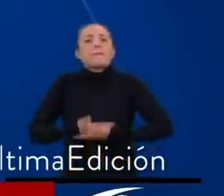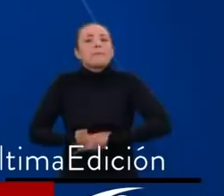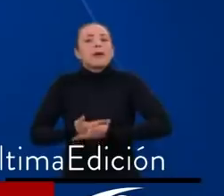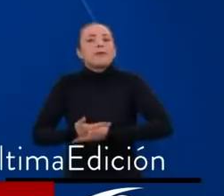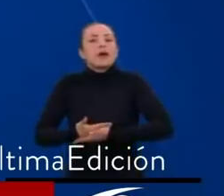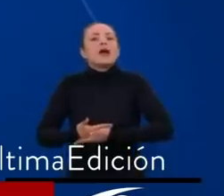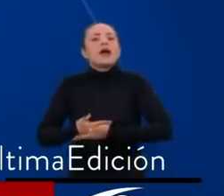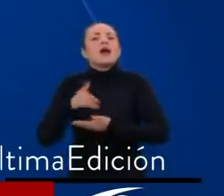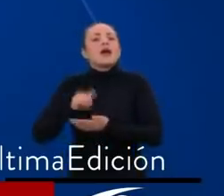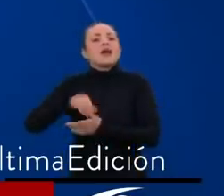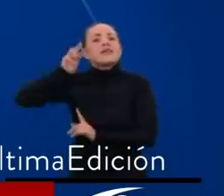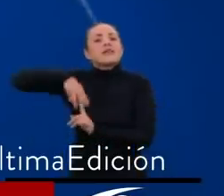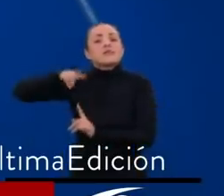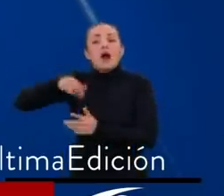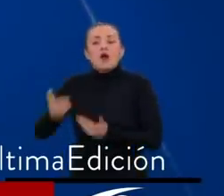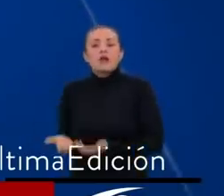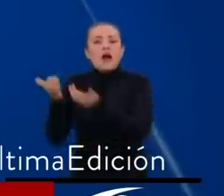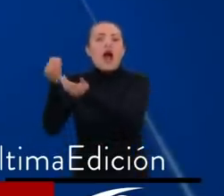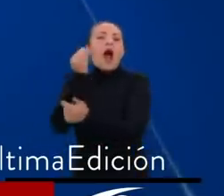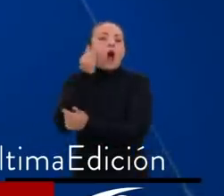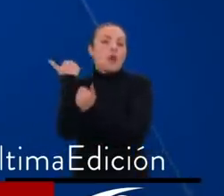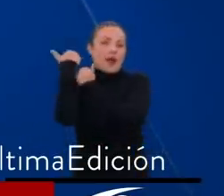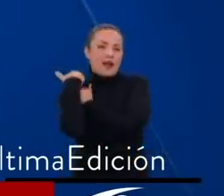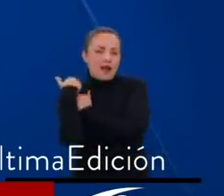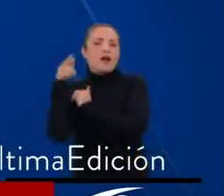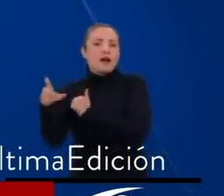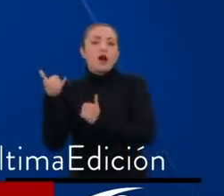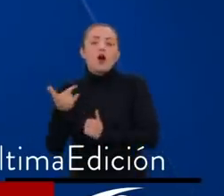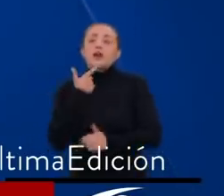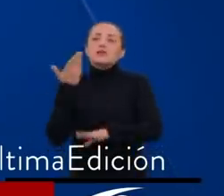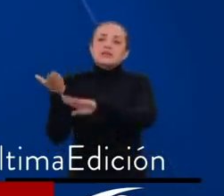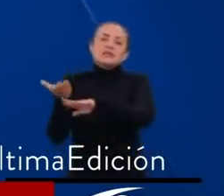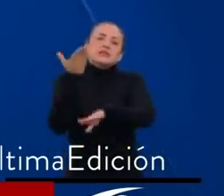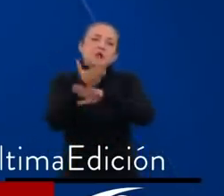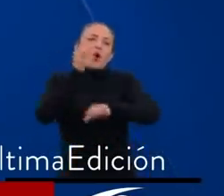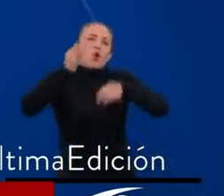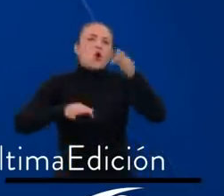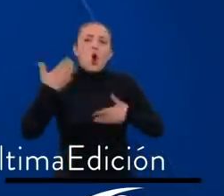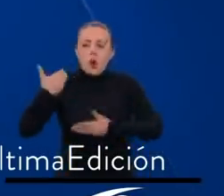abuela, quien además de pedir justicia, pide ayuda para poder sacar adelante a su nieto.